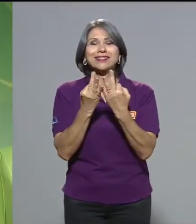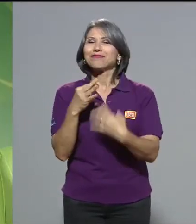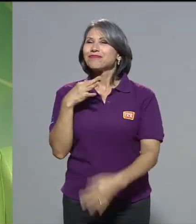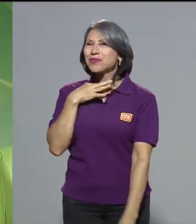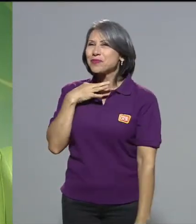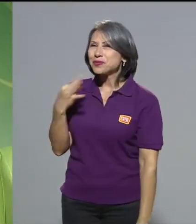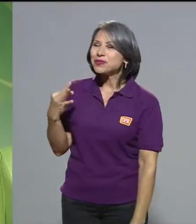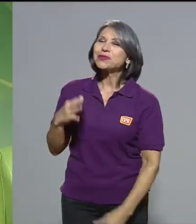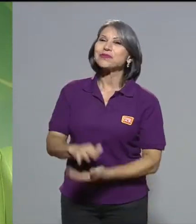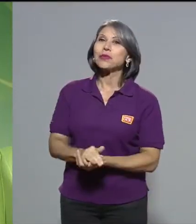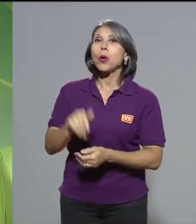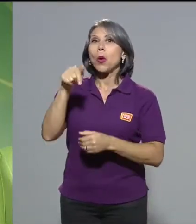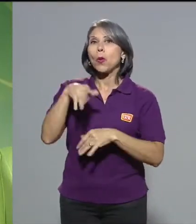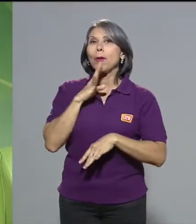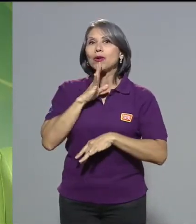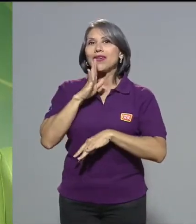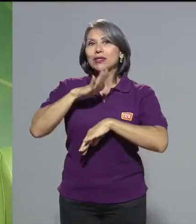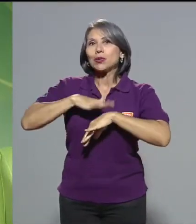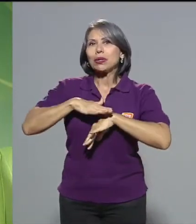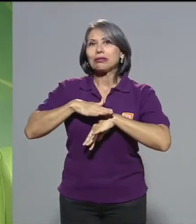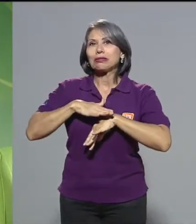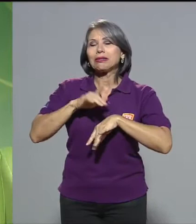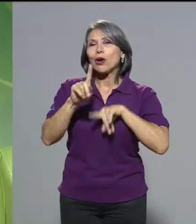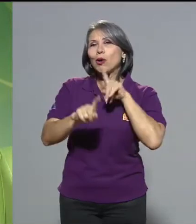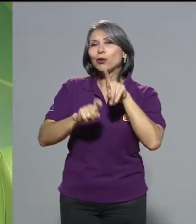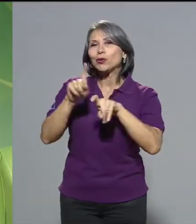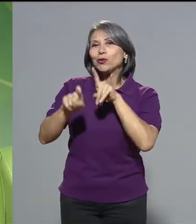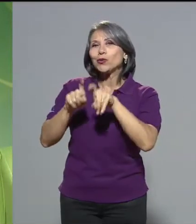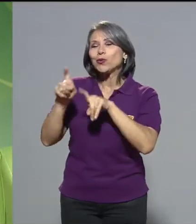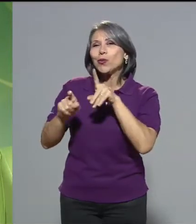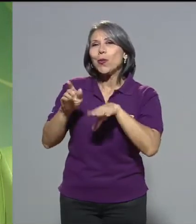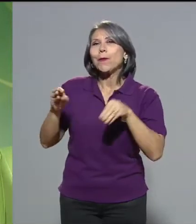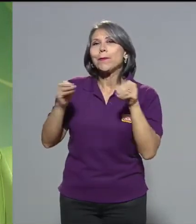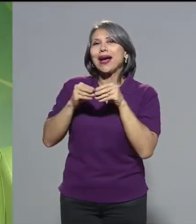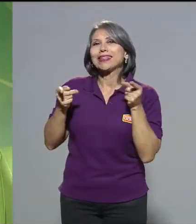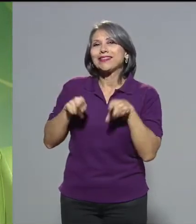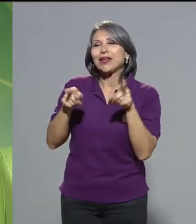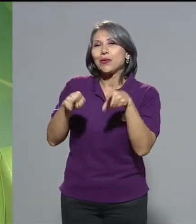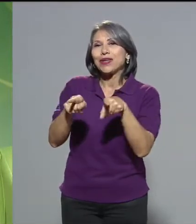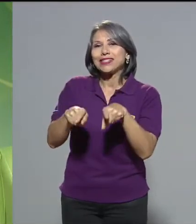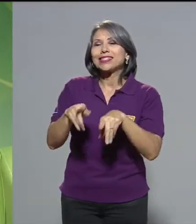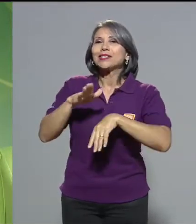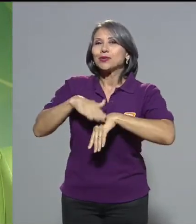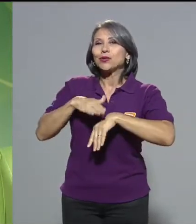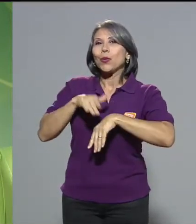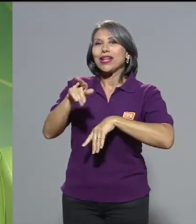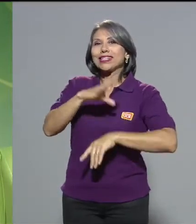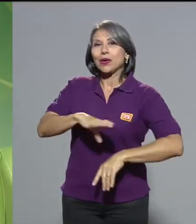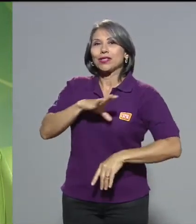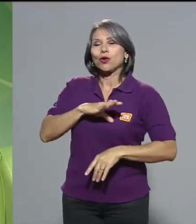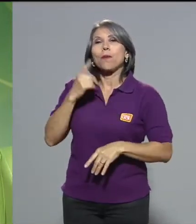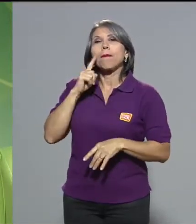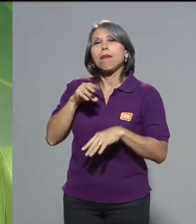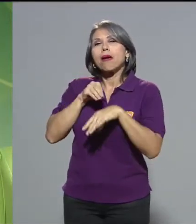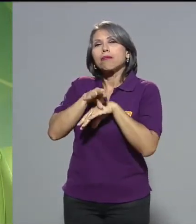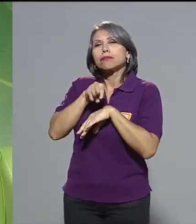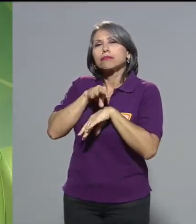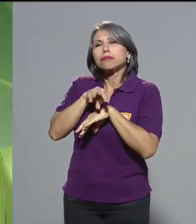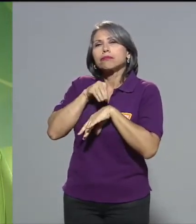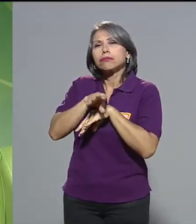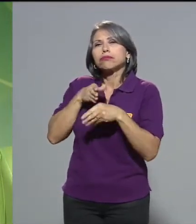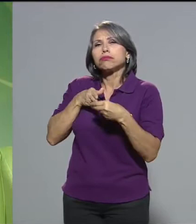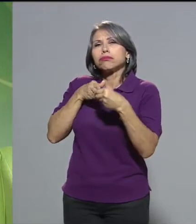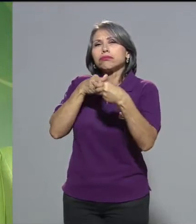las consultas más frecuentes sobre esta condición para orientar a padres y madres de familia que pueden estar atravesando el proceso